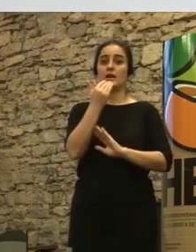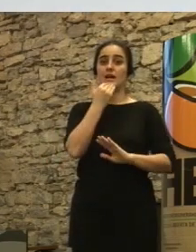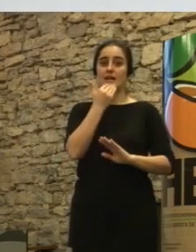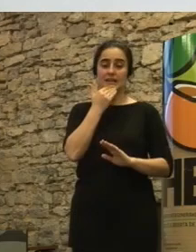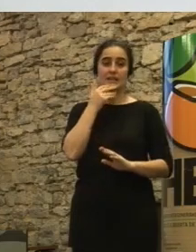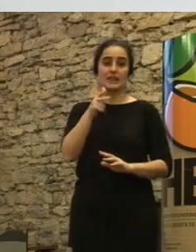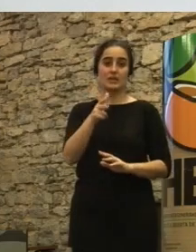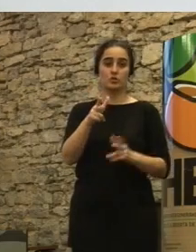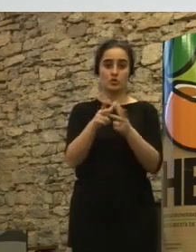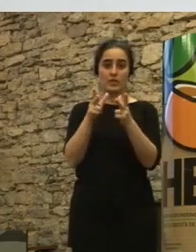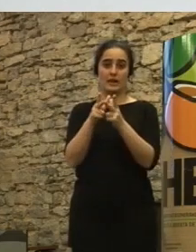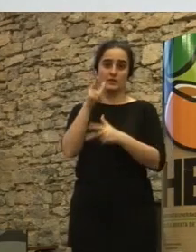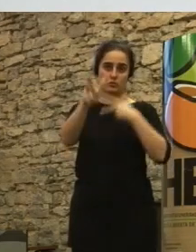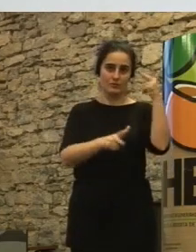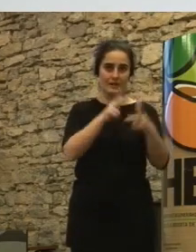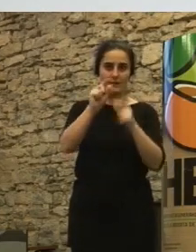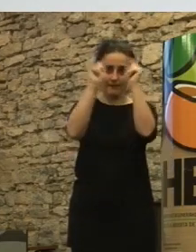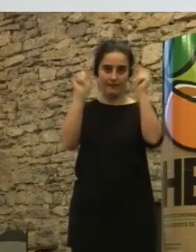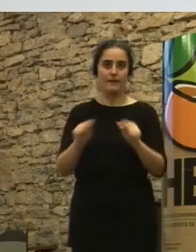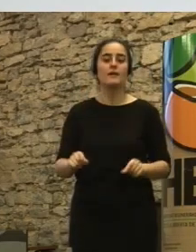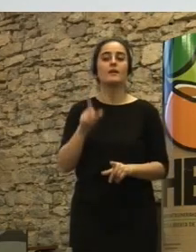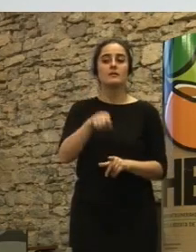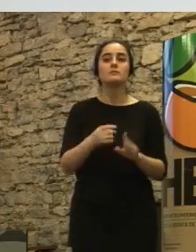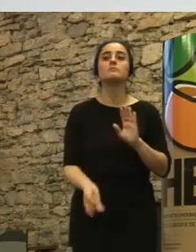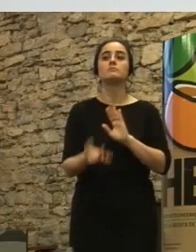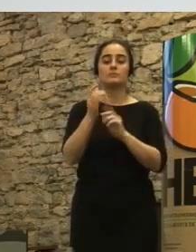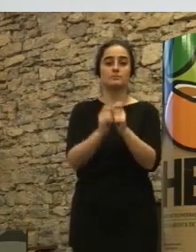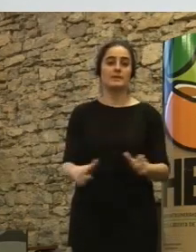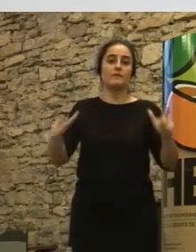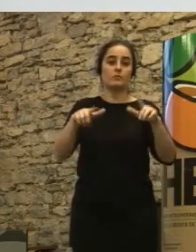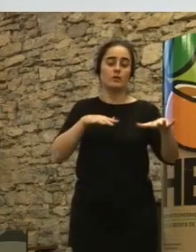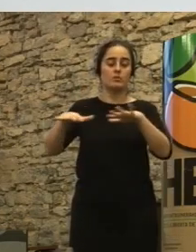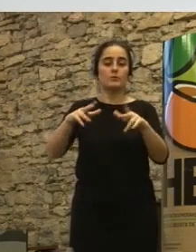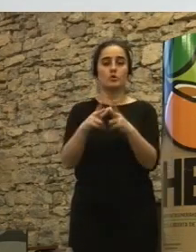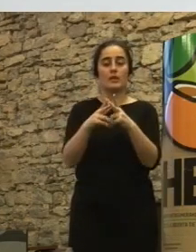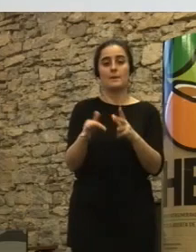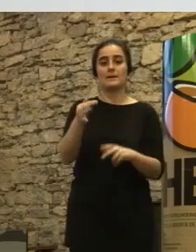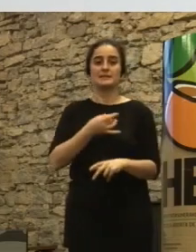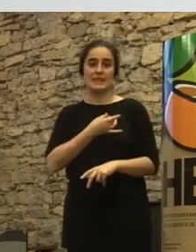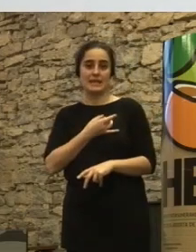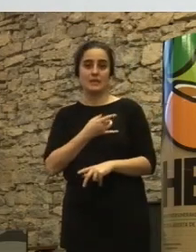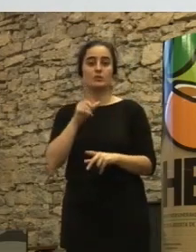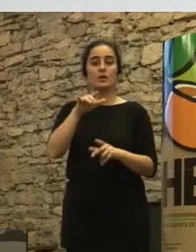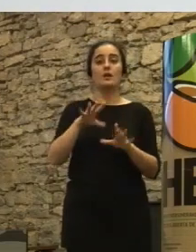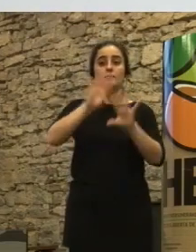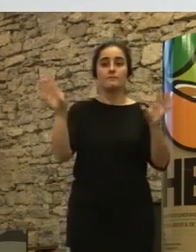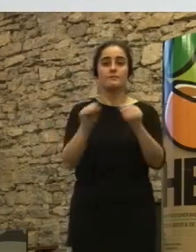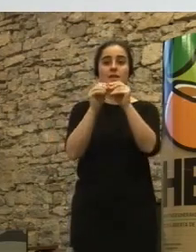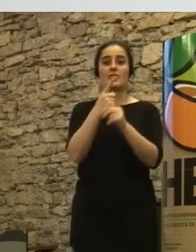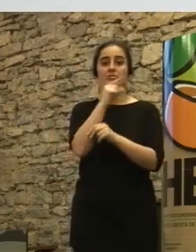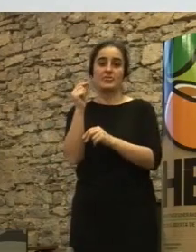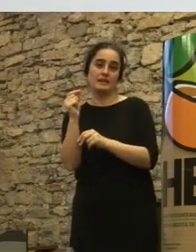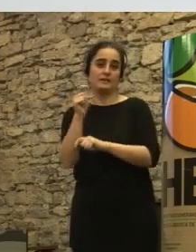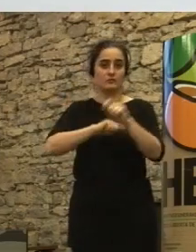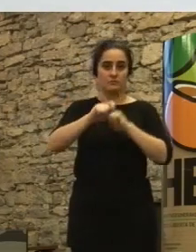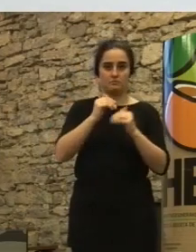Euskal Herria. Es un documento creado por la Plataforma de Movimientos Sociales y Sindicatos, que agrupa a un centenar de asociaciones